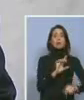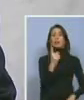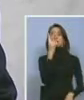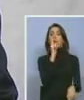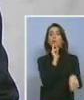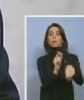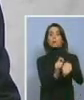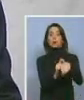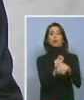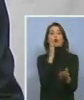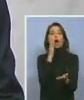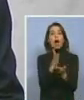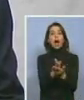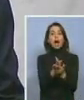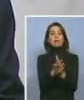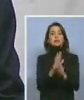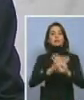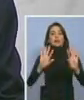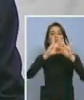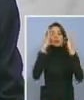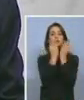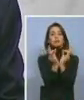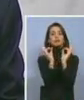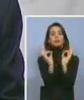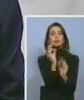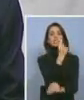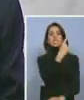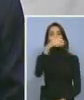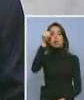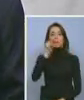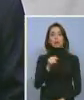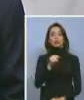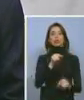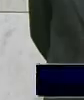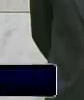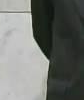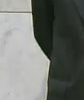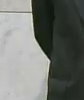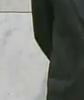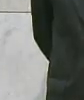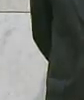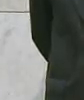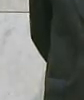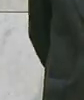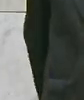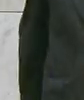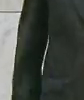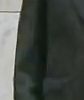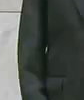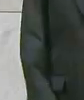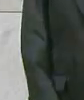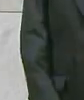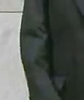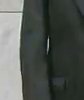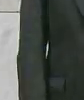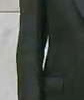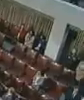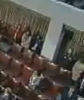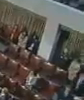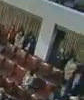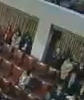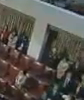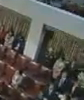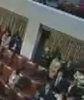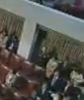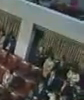minuto hasta completar el 100% de esa reconstrucción. Llegado el momento de abordar tal vez el sector más agitado, el